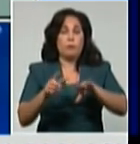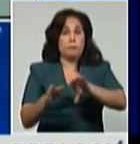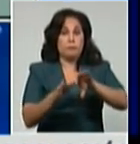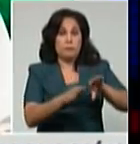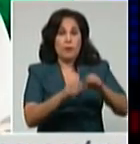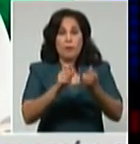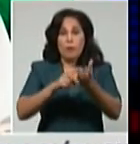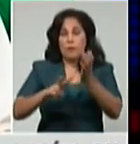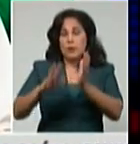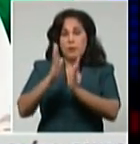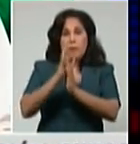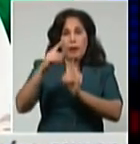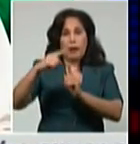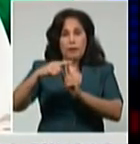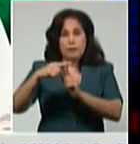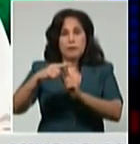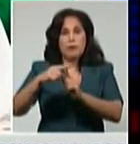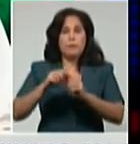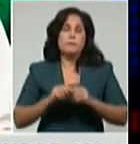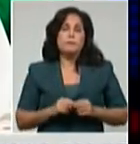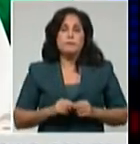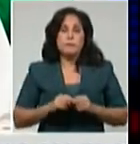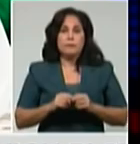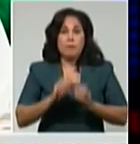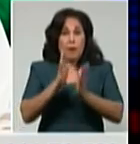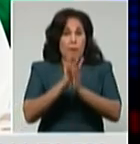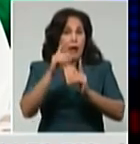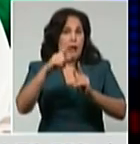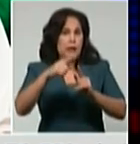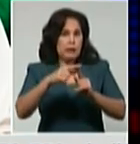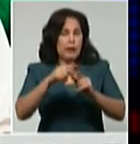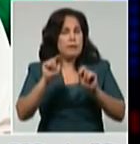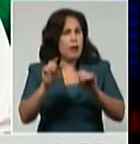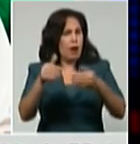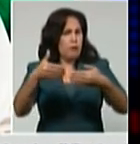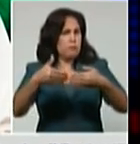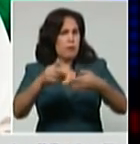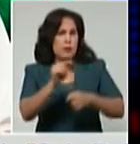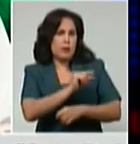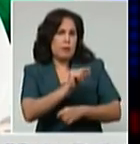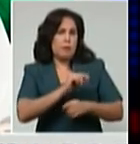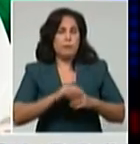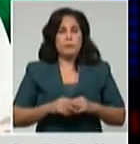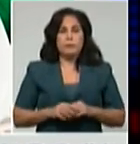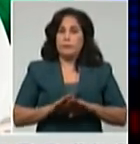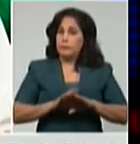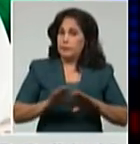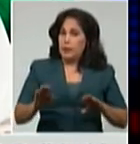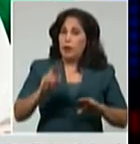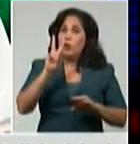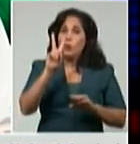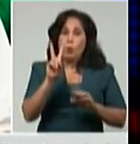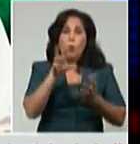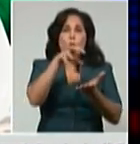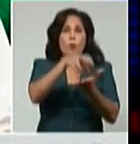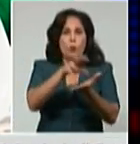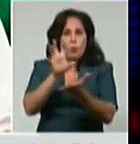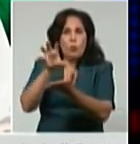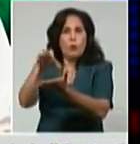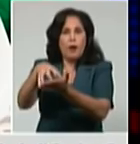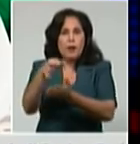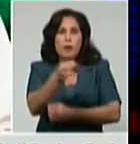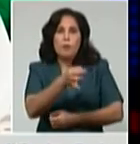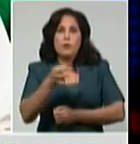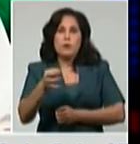Matanzas, que prácticamente ya debe de cerrar próximamente, con 2 eventos en el municipio de